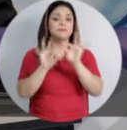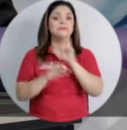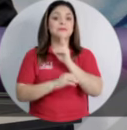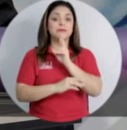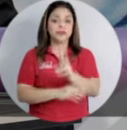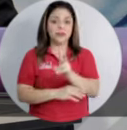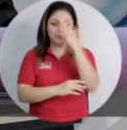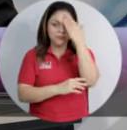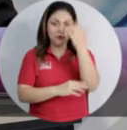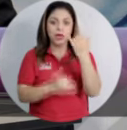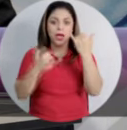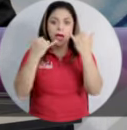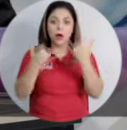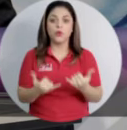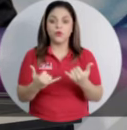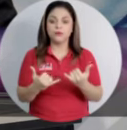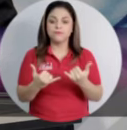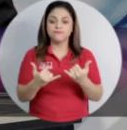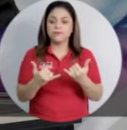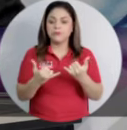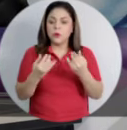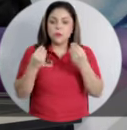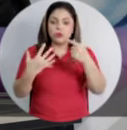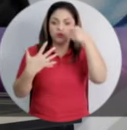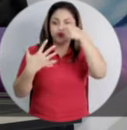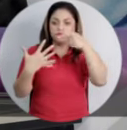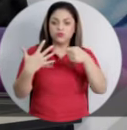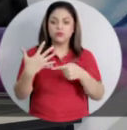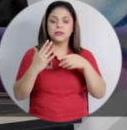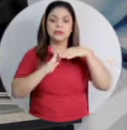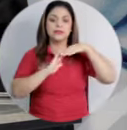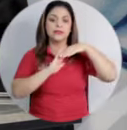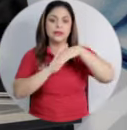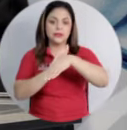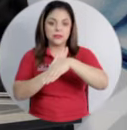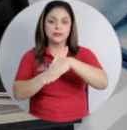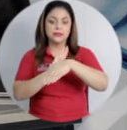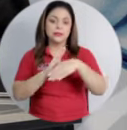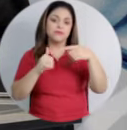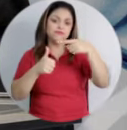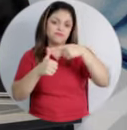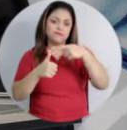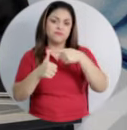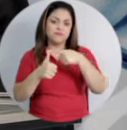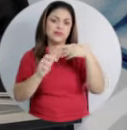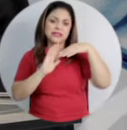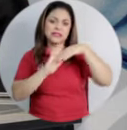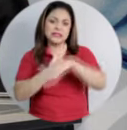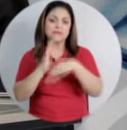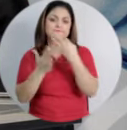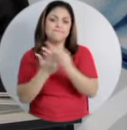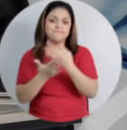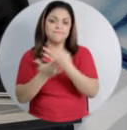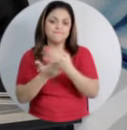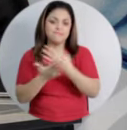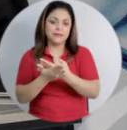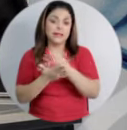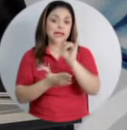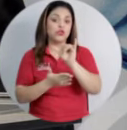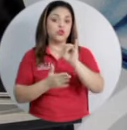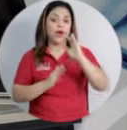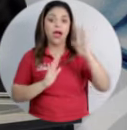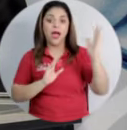viendo un conjunto de crisis. La crisis económica financiera que lógicamente afecta lo que digo, la